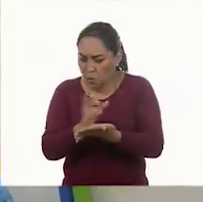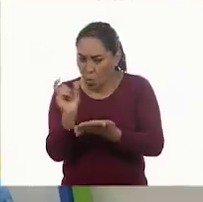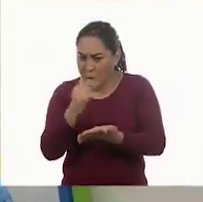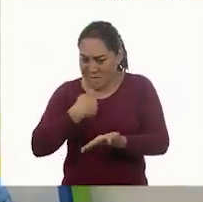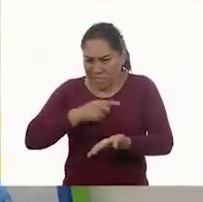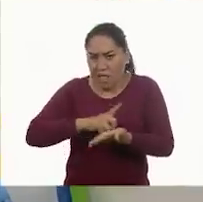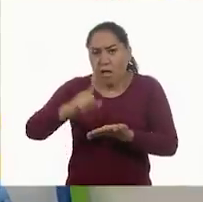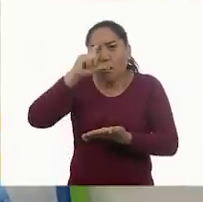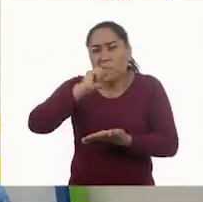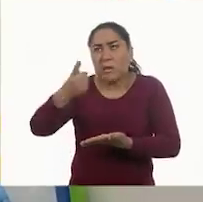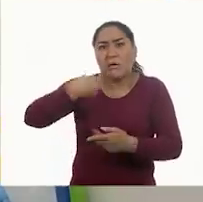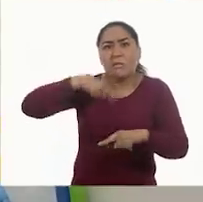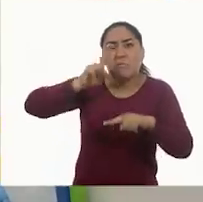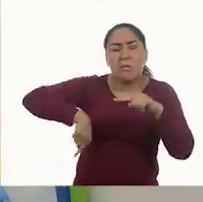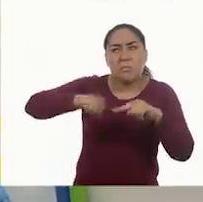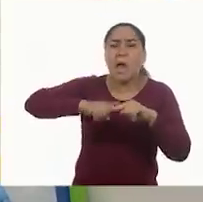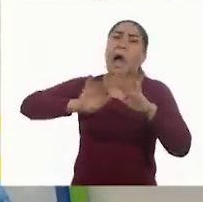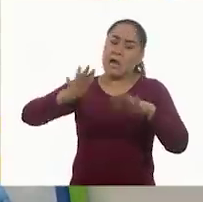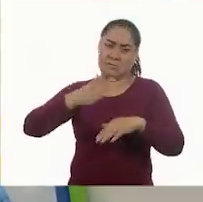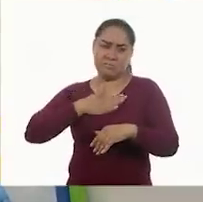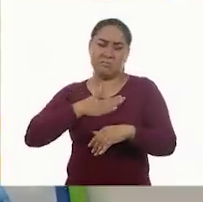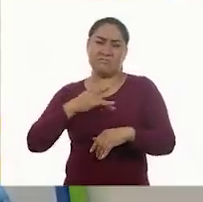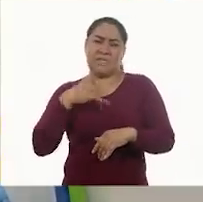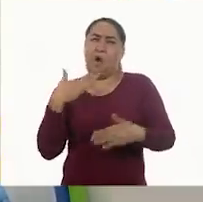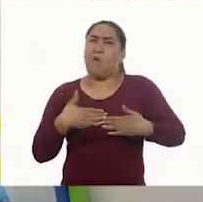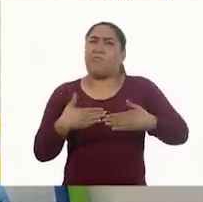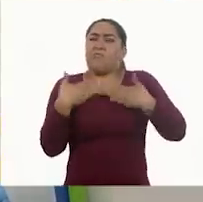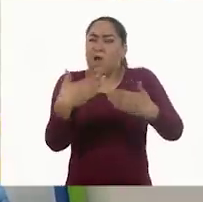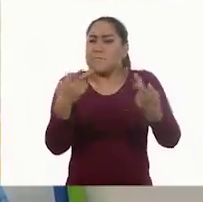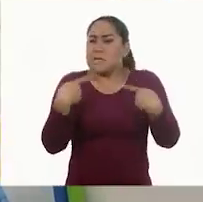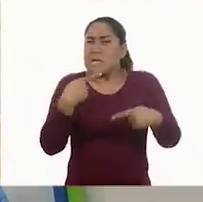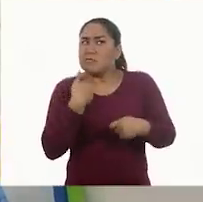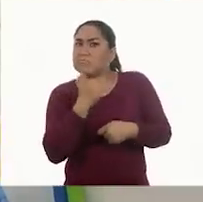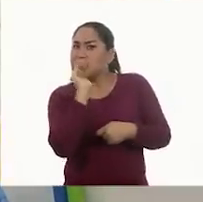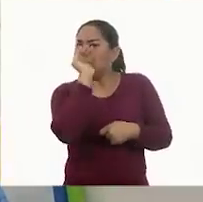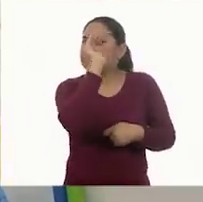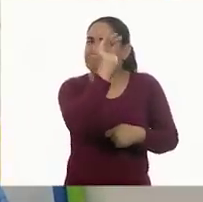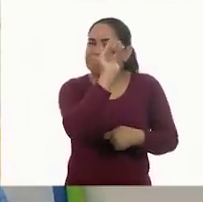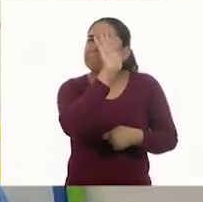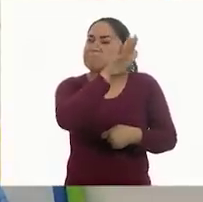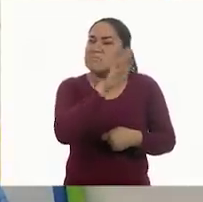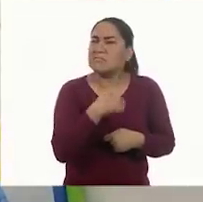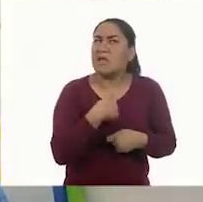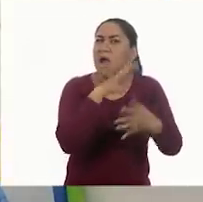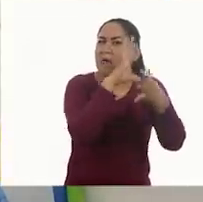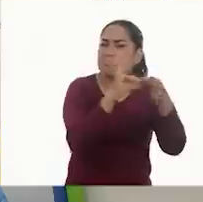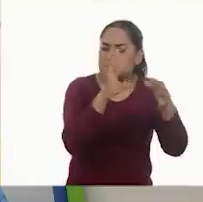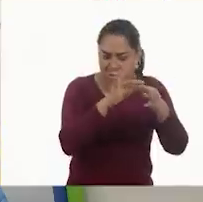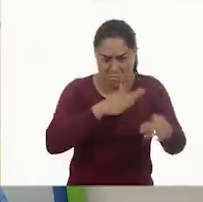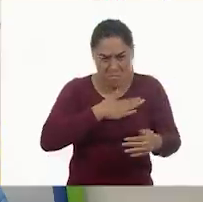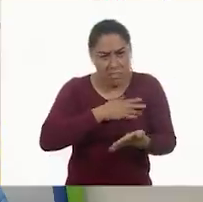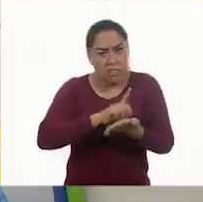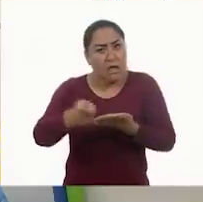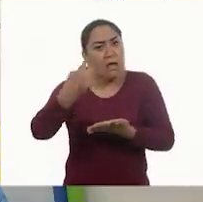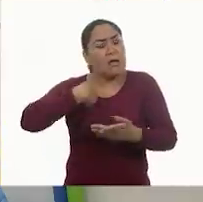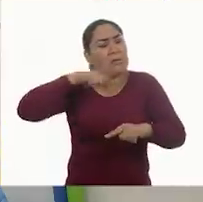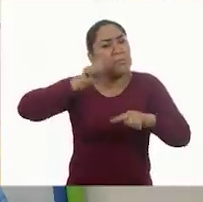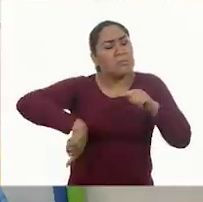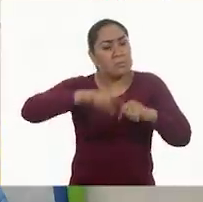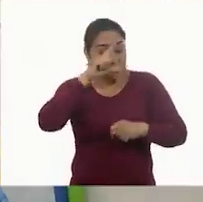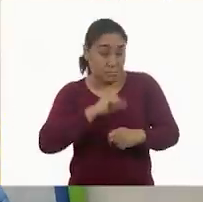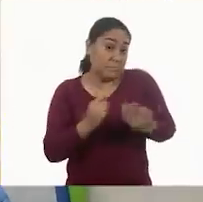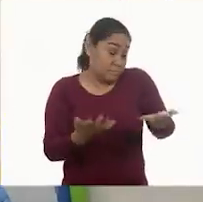nuestros derechos, acudir a las personas de nuestra confianza para comunicar cuándo están siendo vulnerados esos derechos. Panchito, es